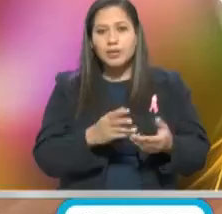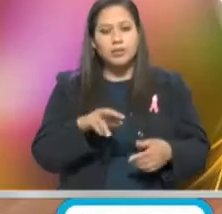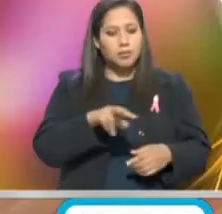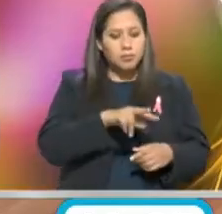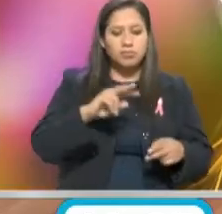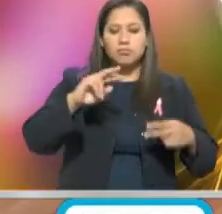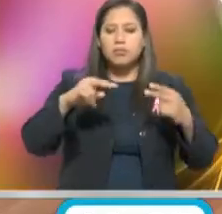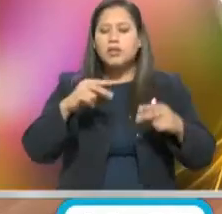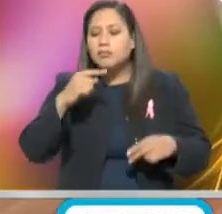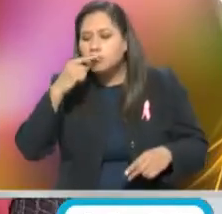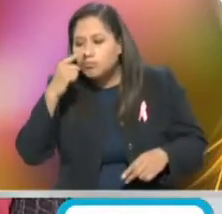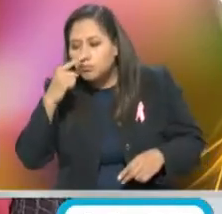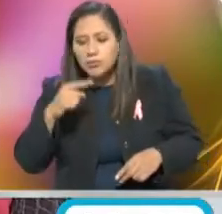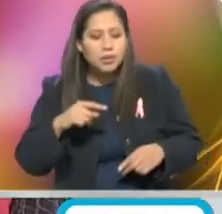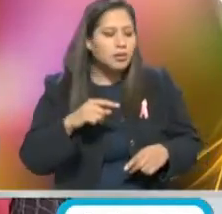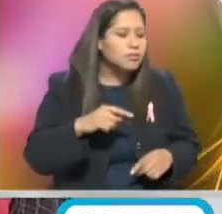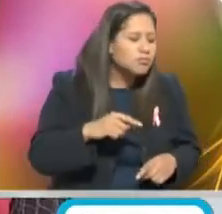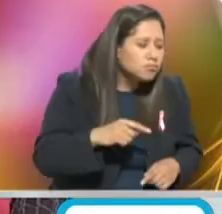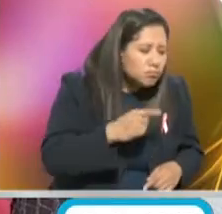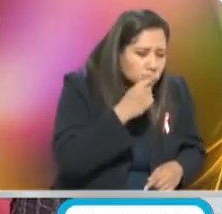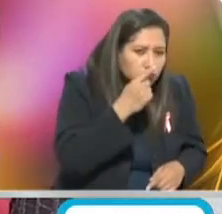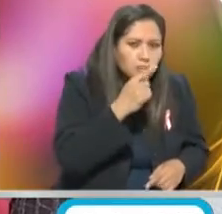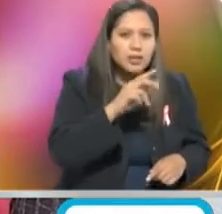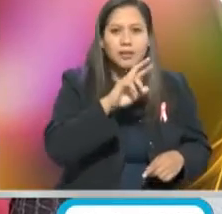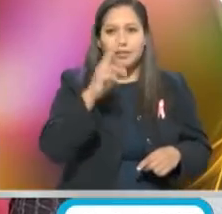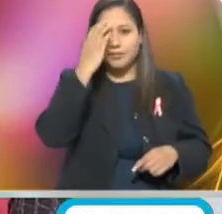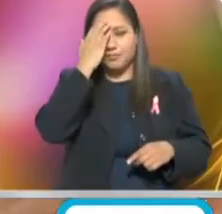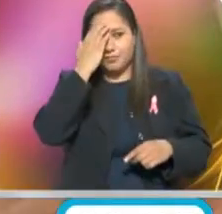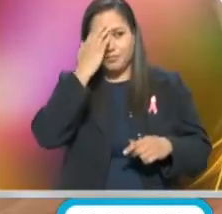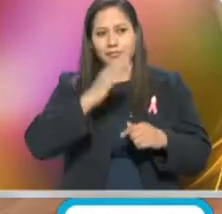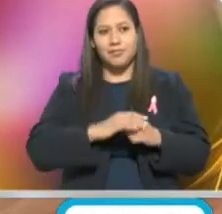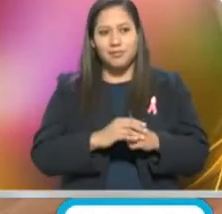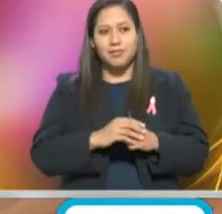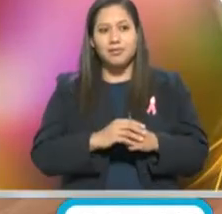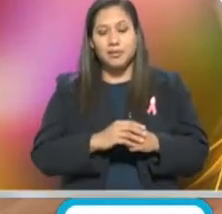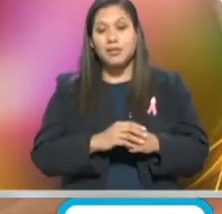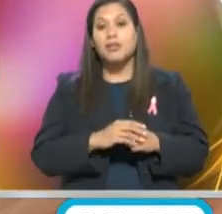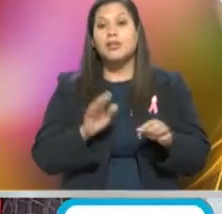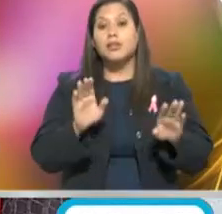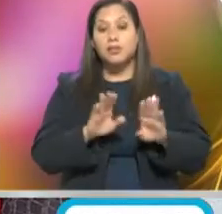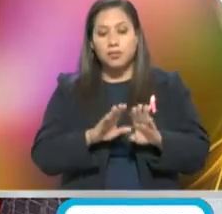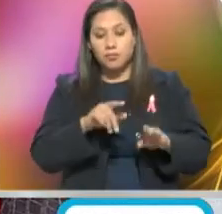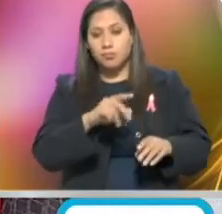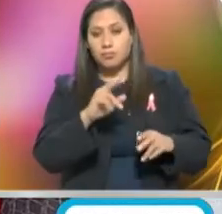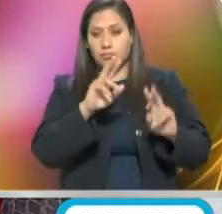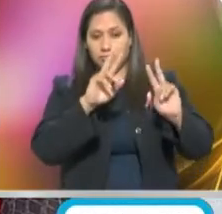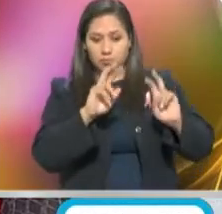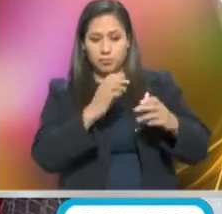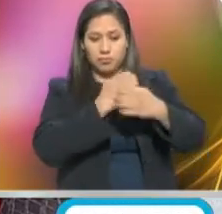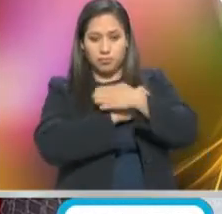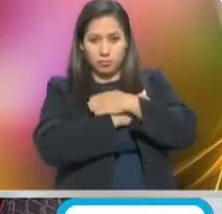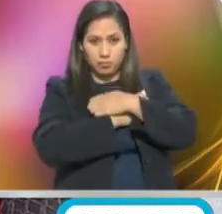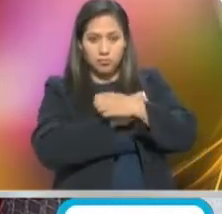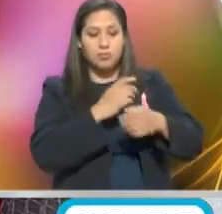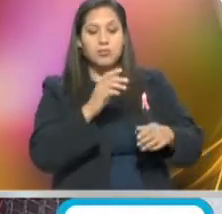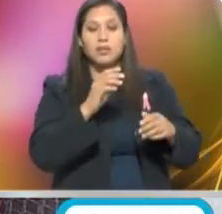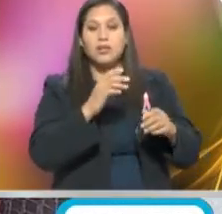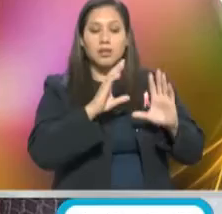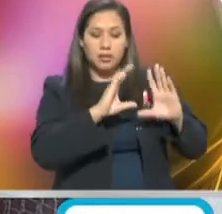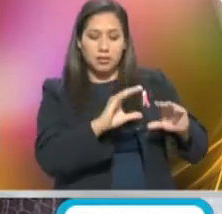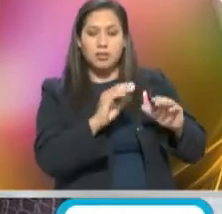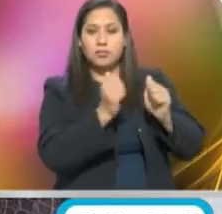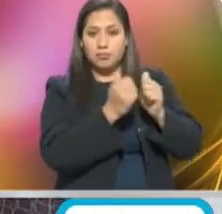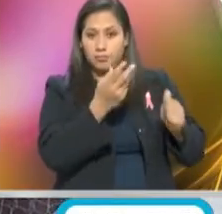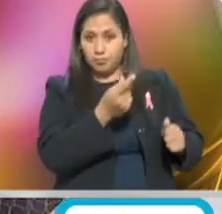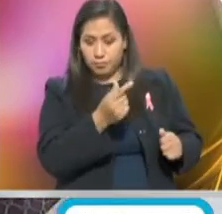ambos se huelan para que se empiecen a reconocer. Claro. Los procesos que hay en la educación, particularmente con los perros, como